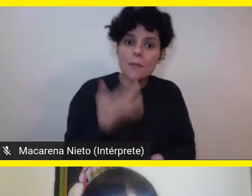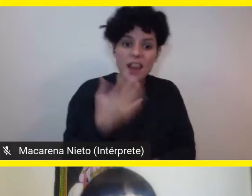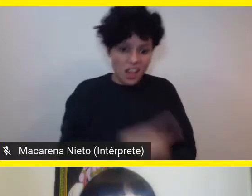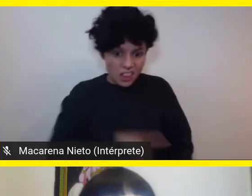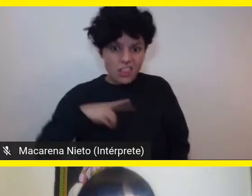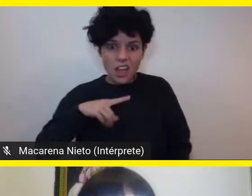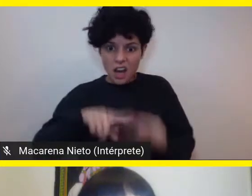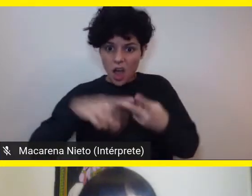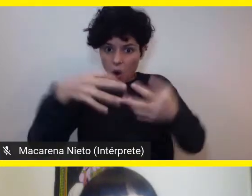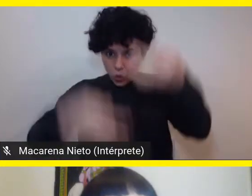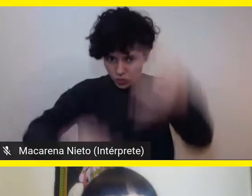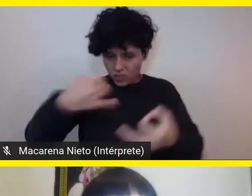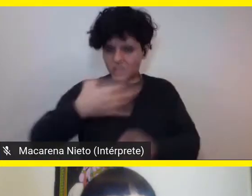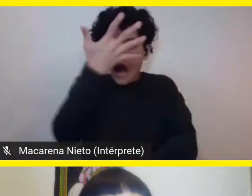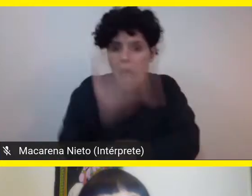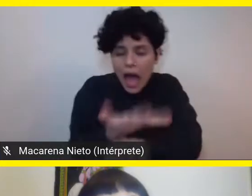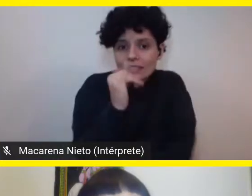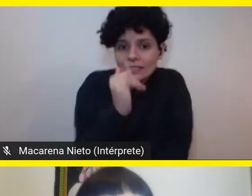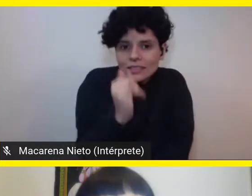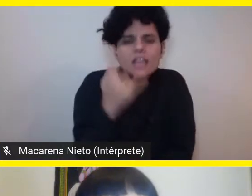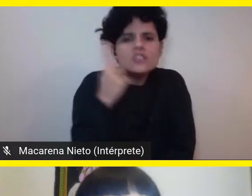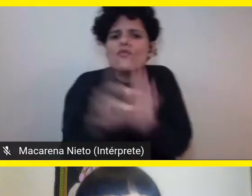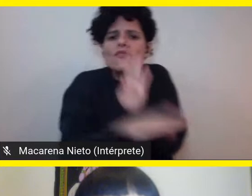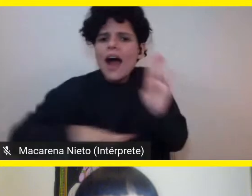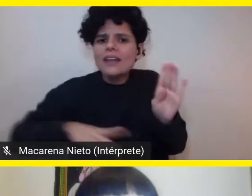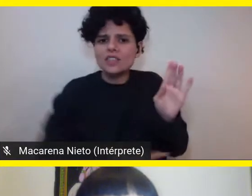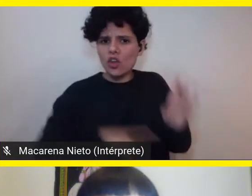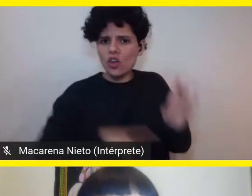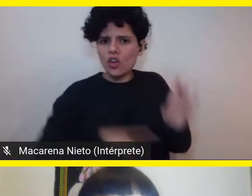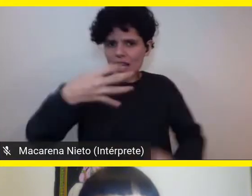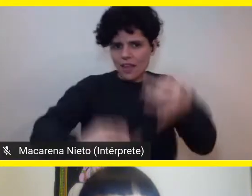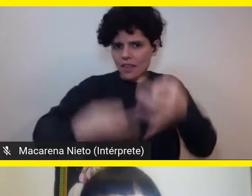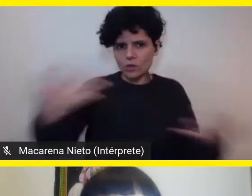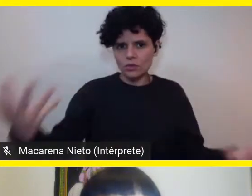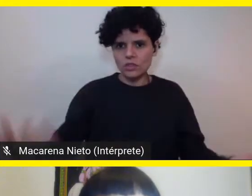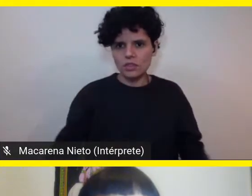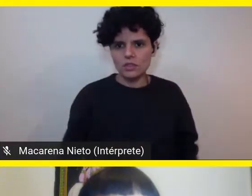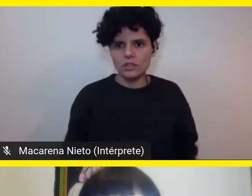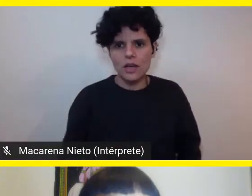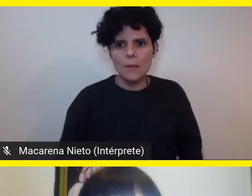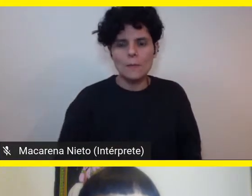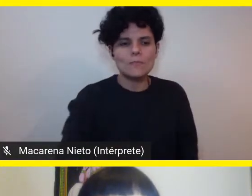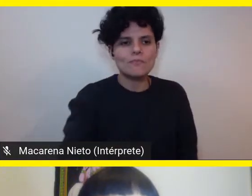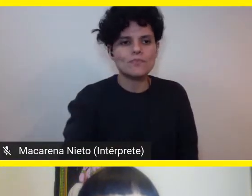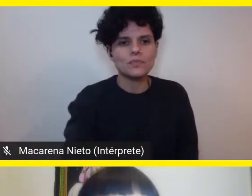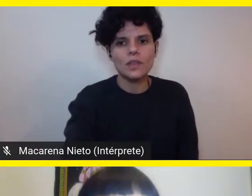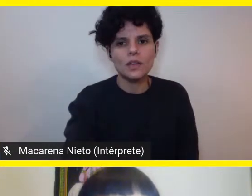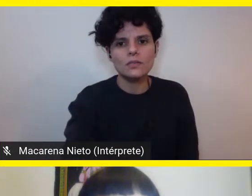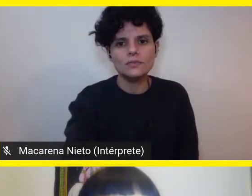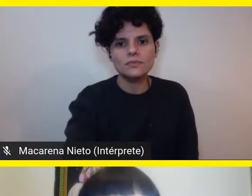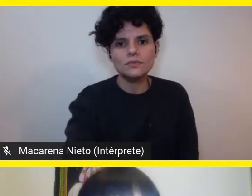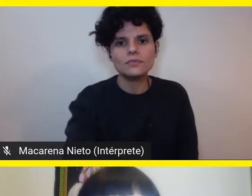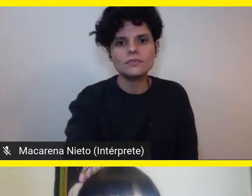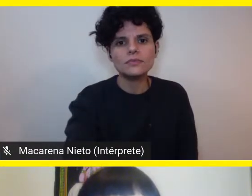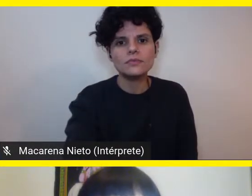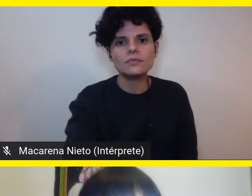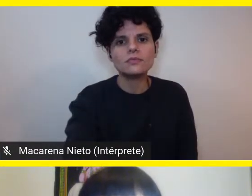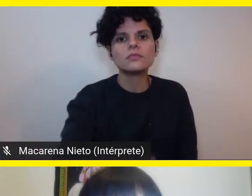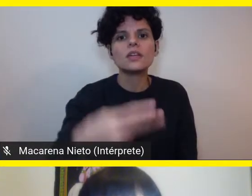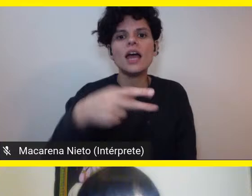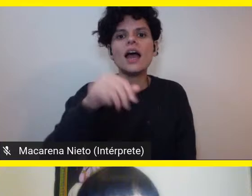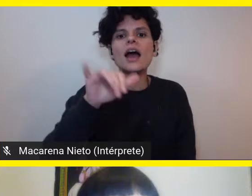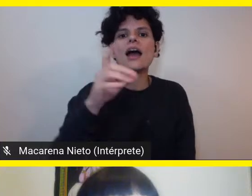haga presente, que es lo básico. Muchas gracias. Aide, ¿quieres agregar